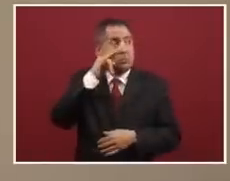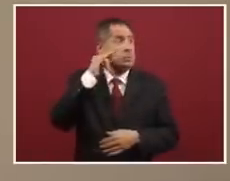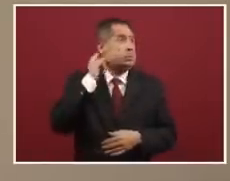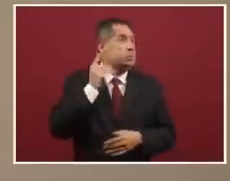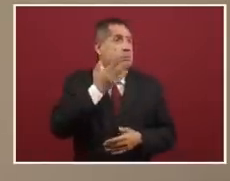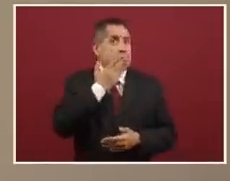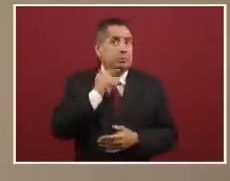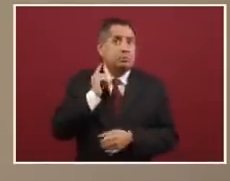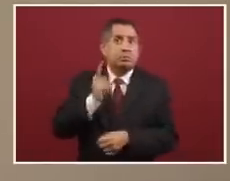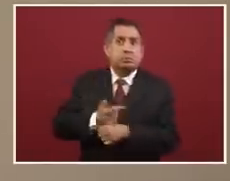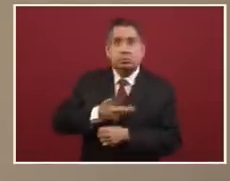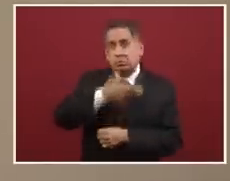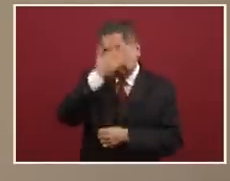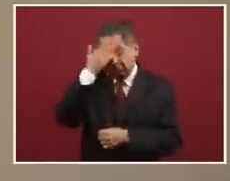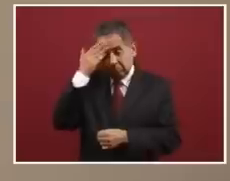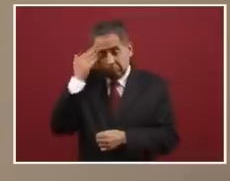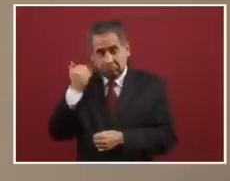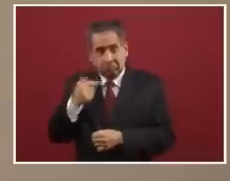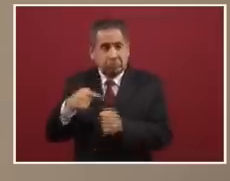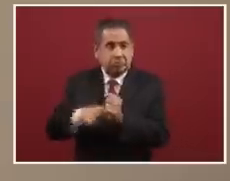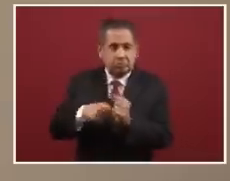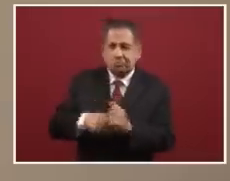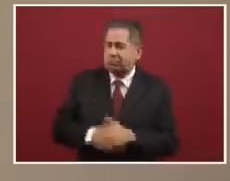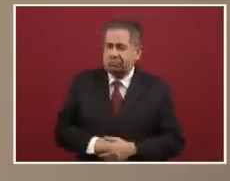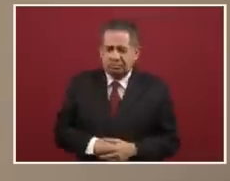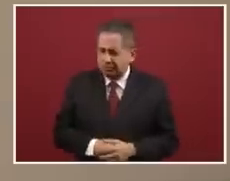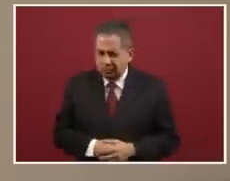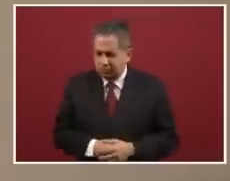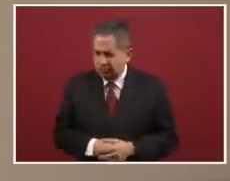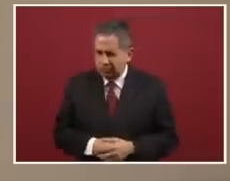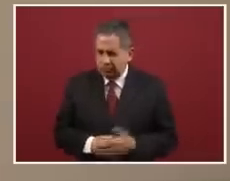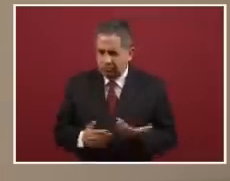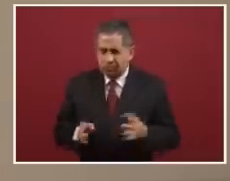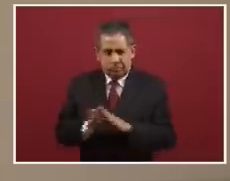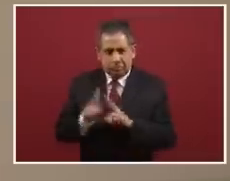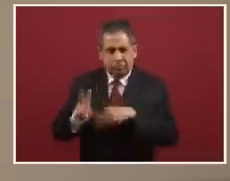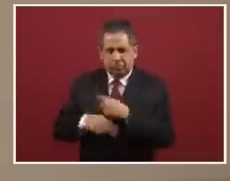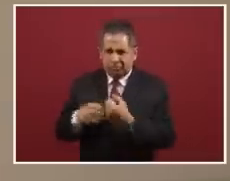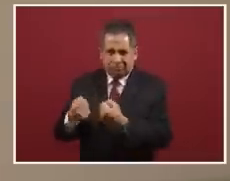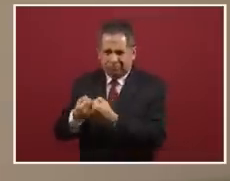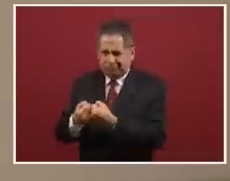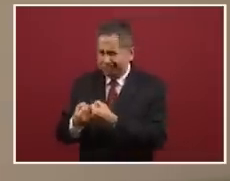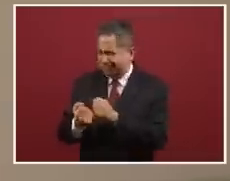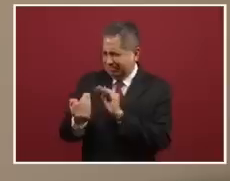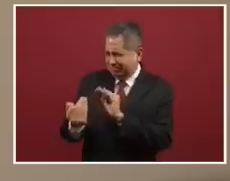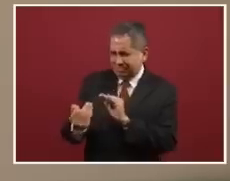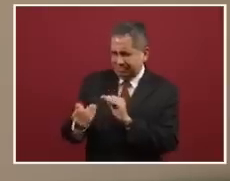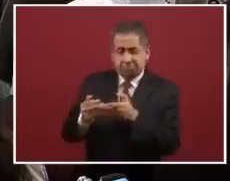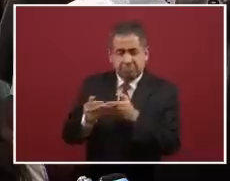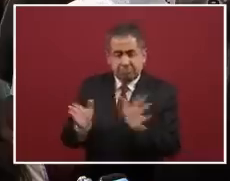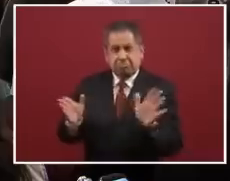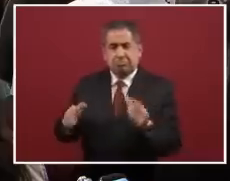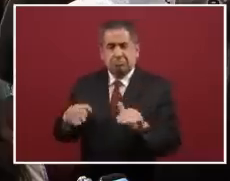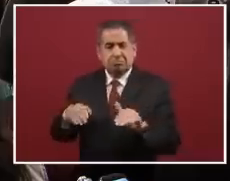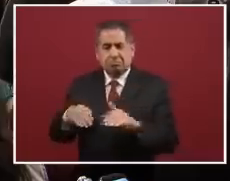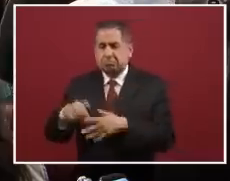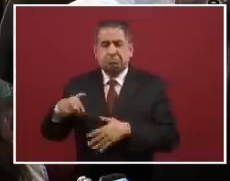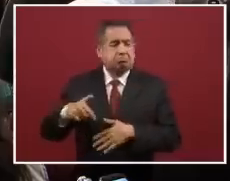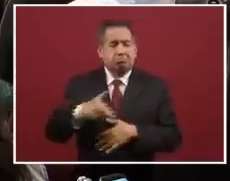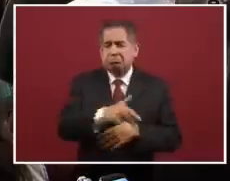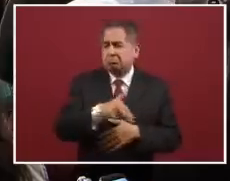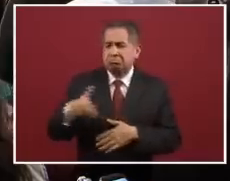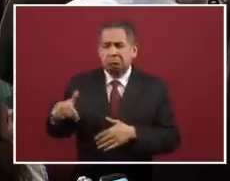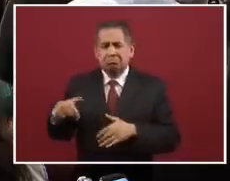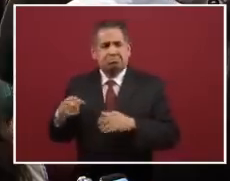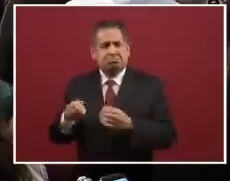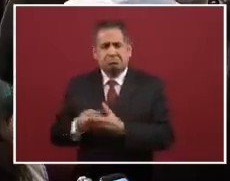cuenta las autoridades y que no había acciones? Porque la frontera ahí está abierto. Pasamos 3 días